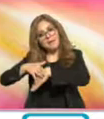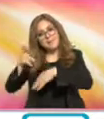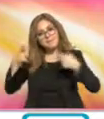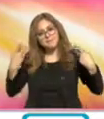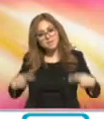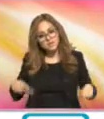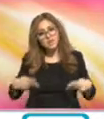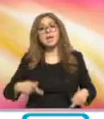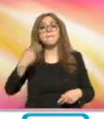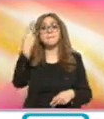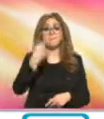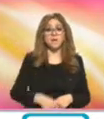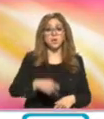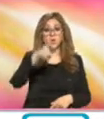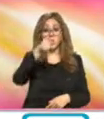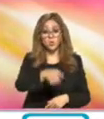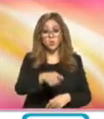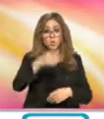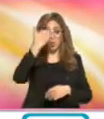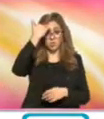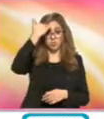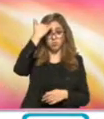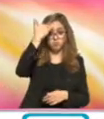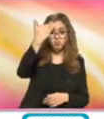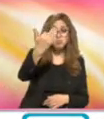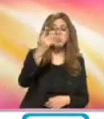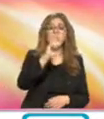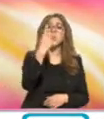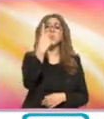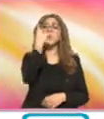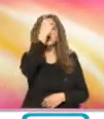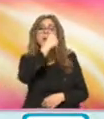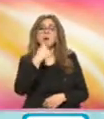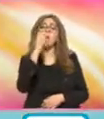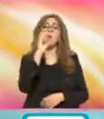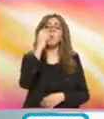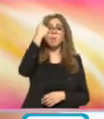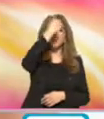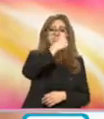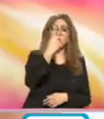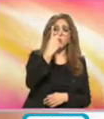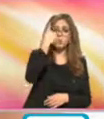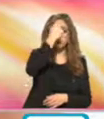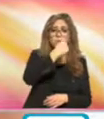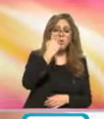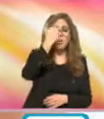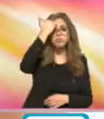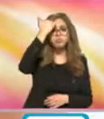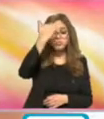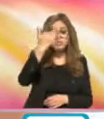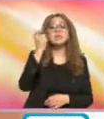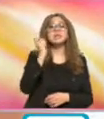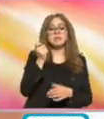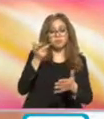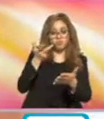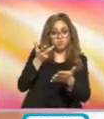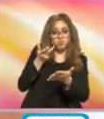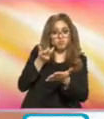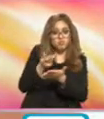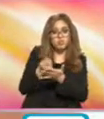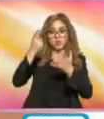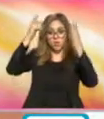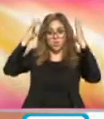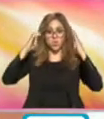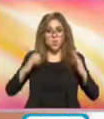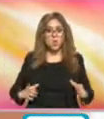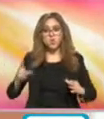cirugía, no es larga, nos podemos tardar 1 hora, 2 horas en el procedimiento. Se hace con anestesia regional, quiere decir